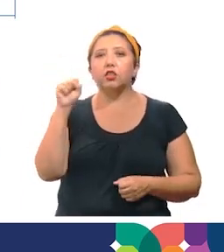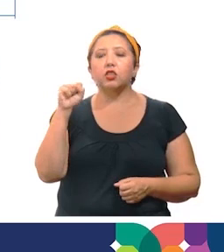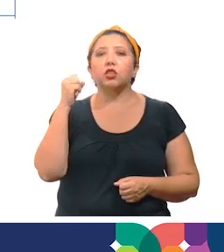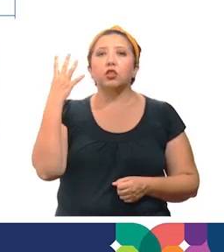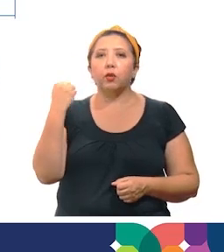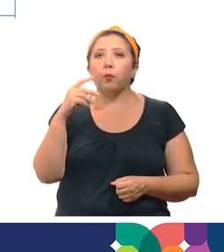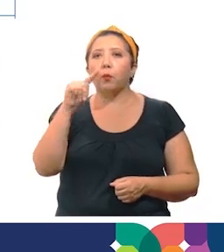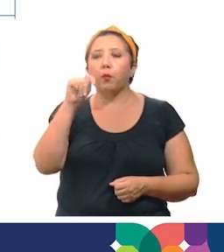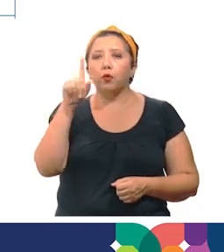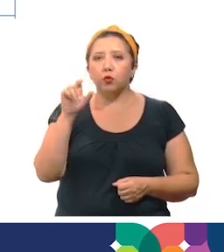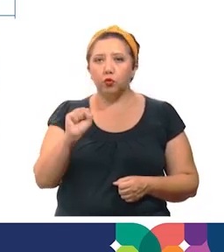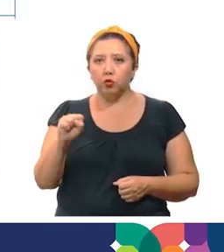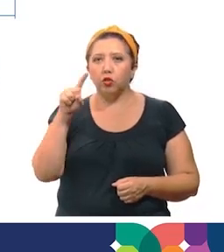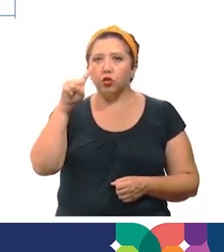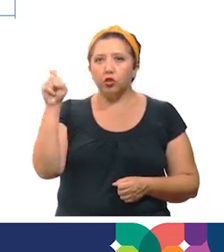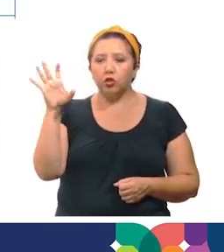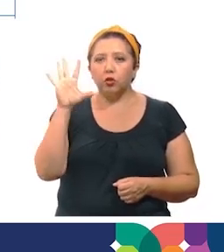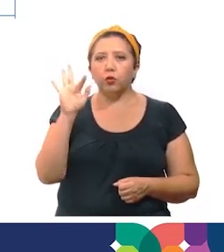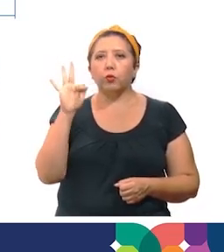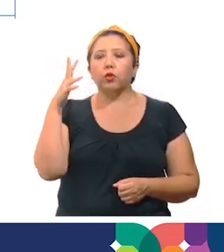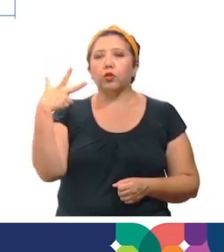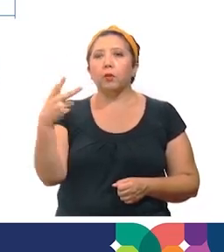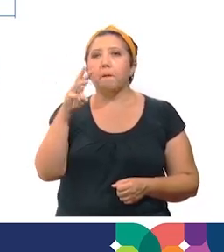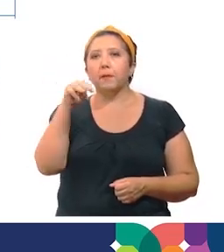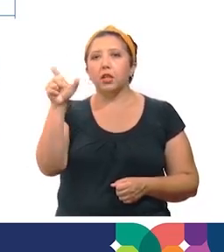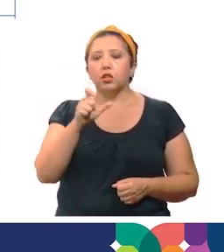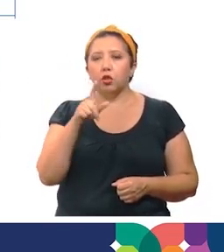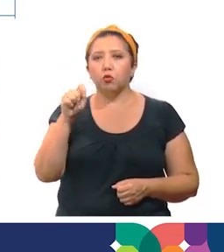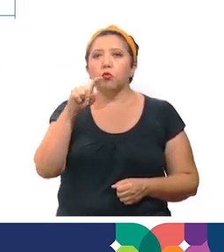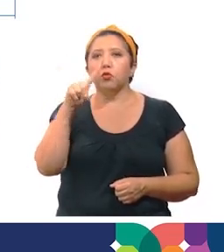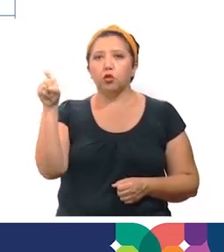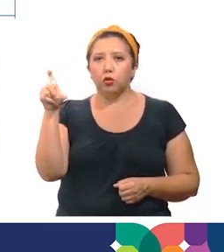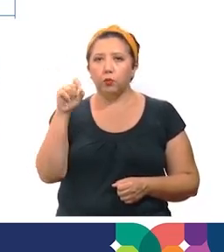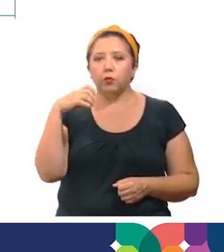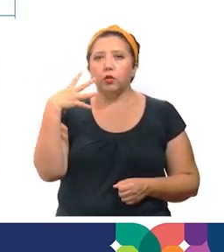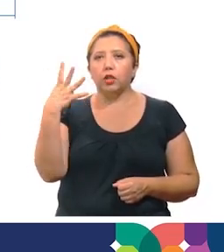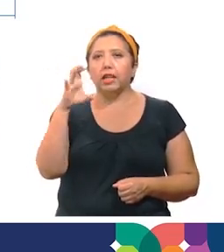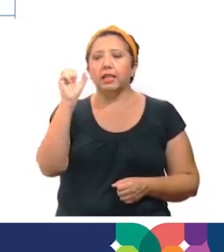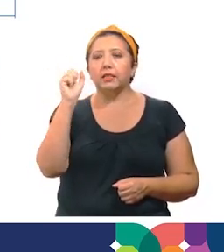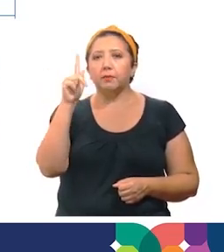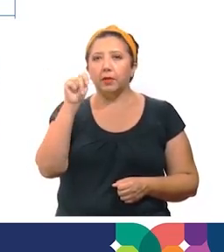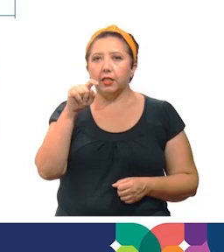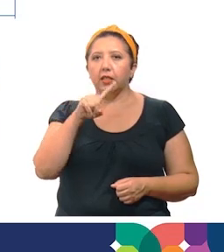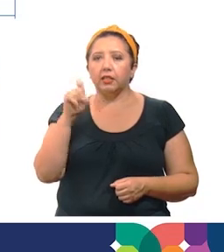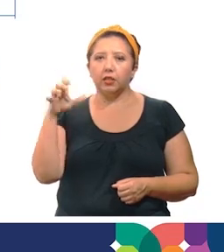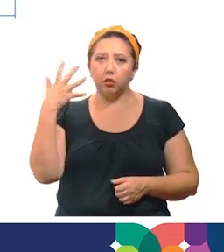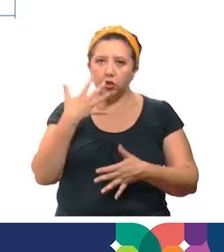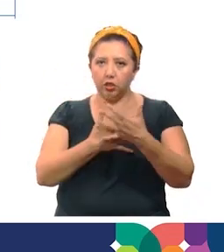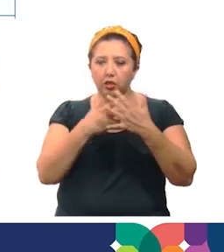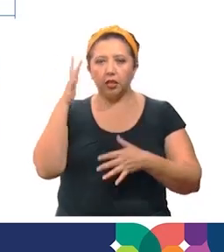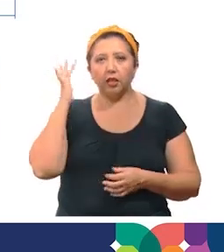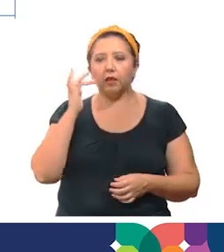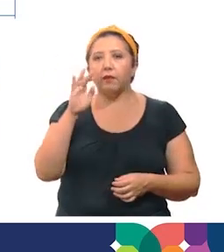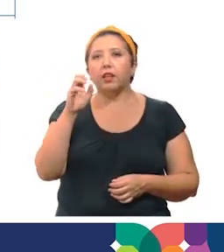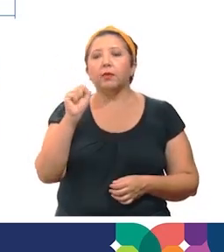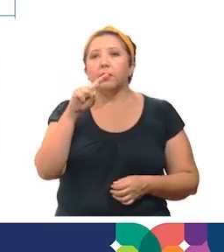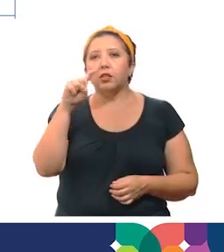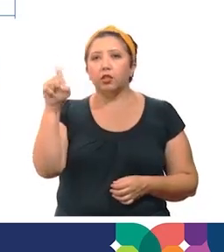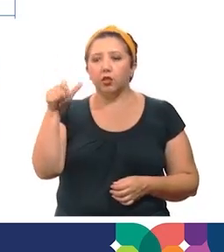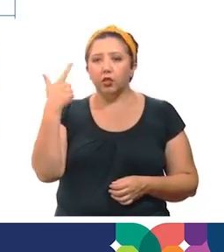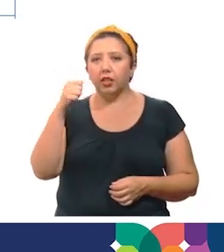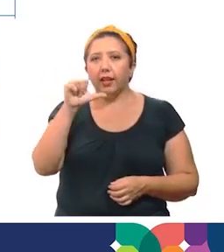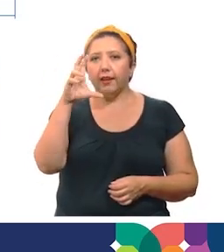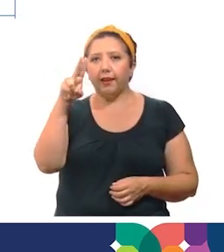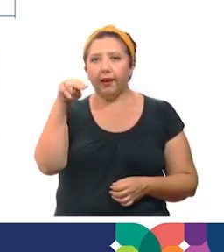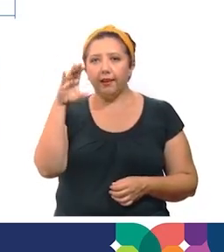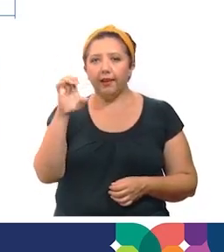169, Buxots 148, Maxcanú 124, Espita 115, San Felipe 112 y